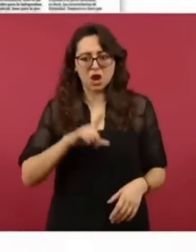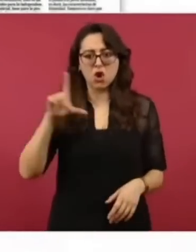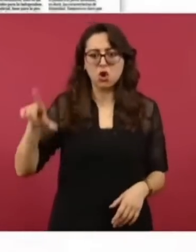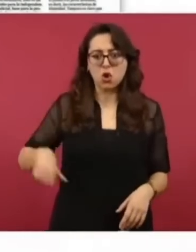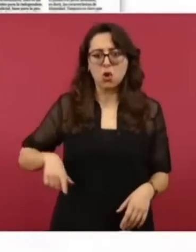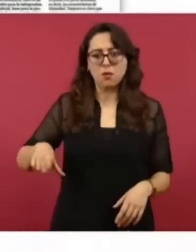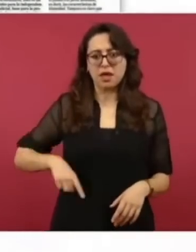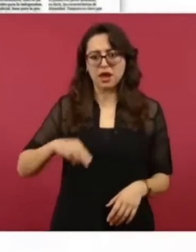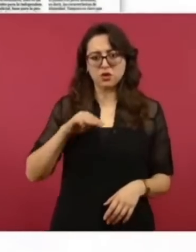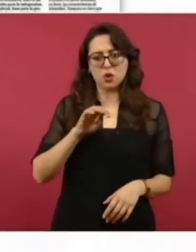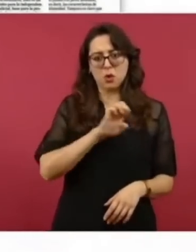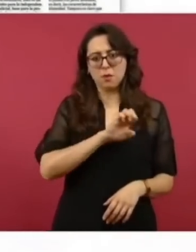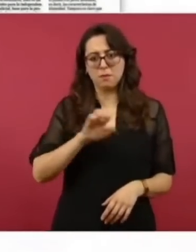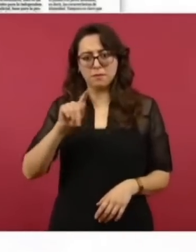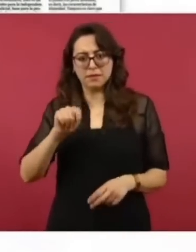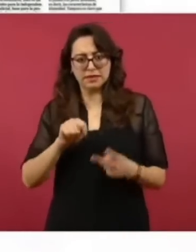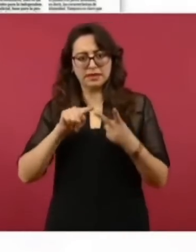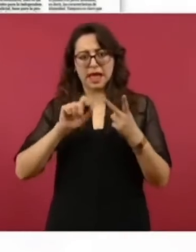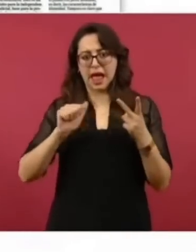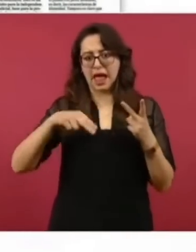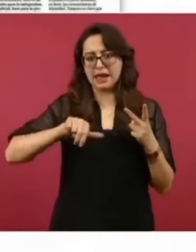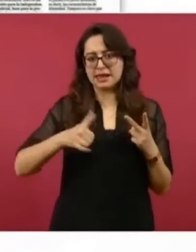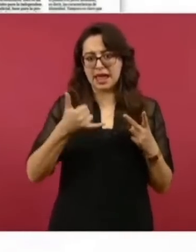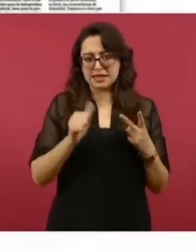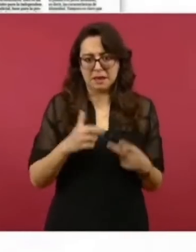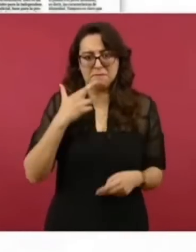gobernara Mid o Anaya.